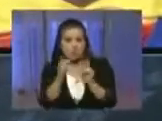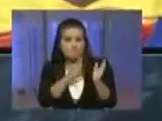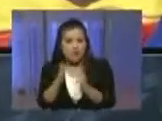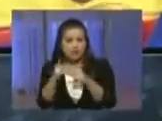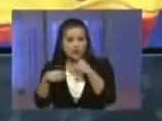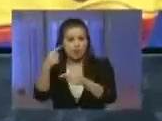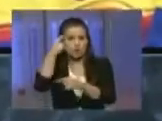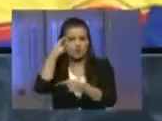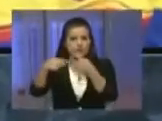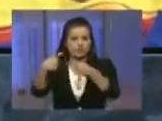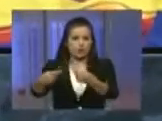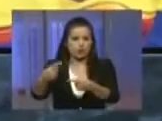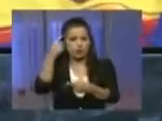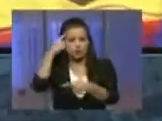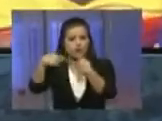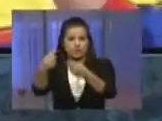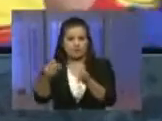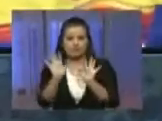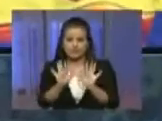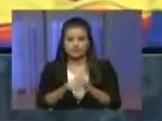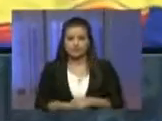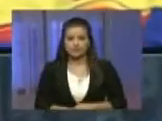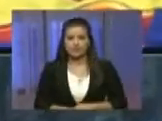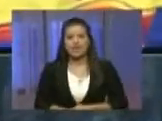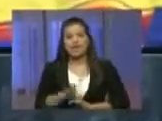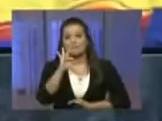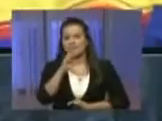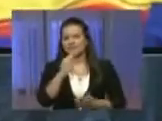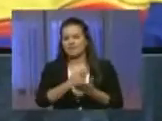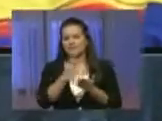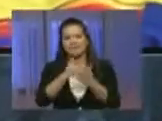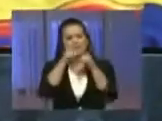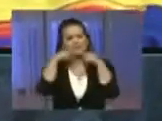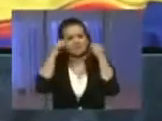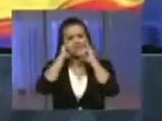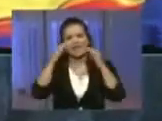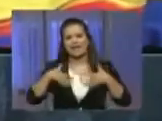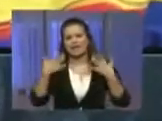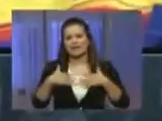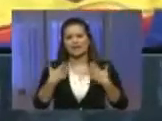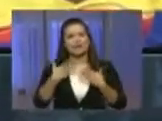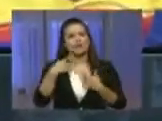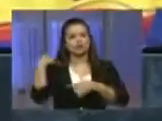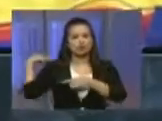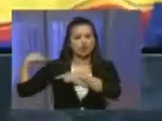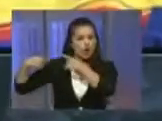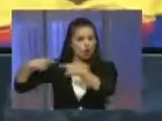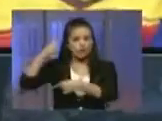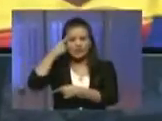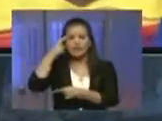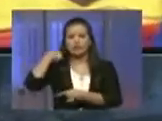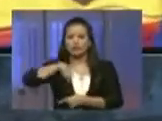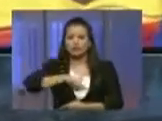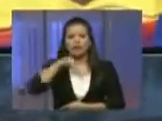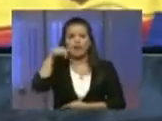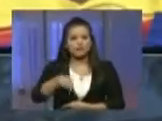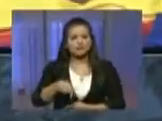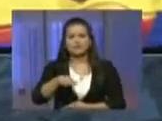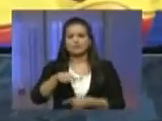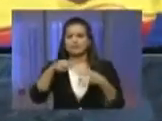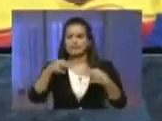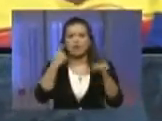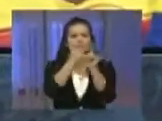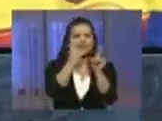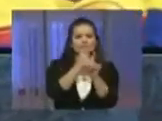competencia y nos queda un una gran alegría todavía por encima todos estos días vamos a estar disputando finales